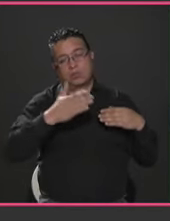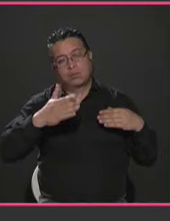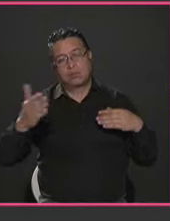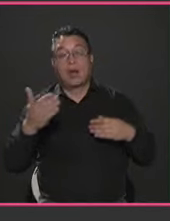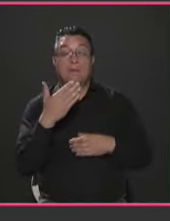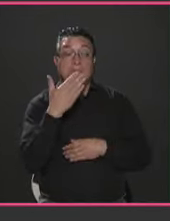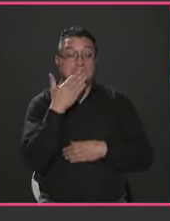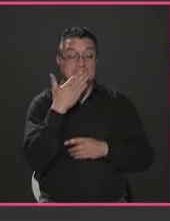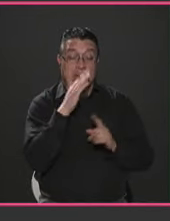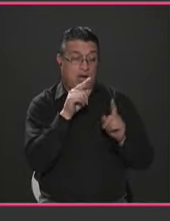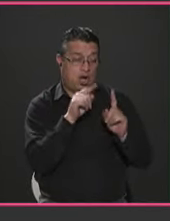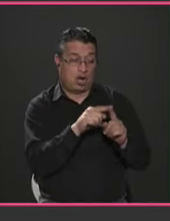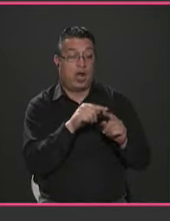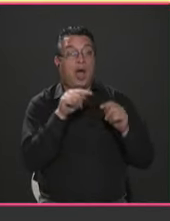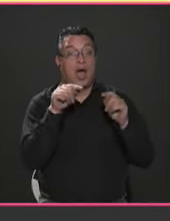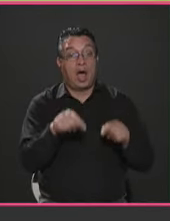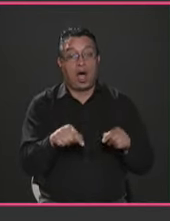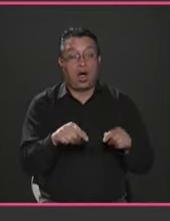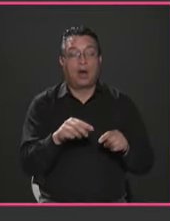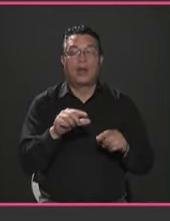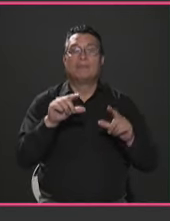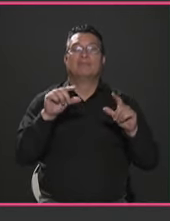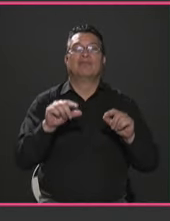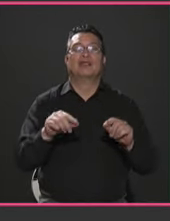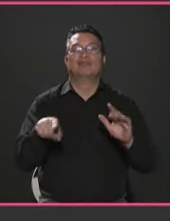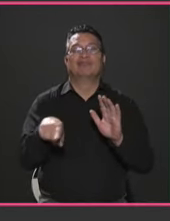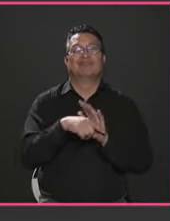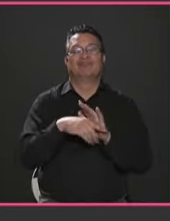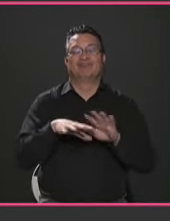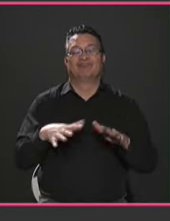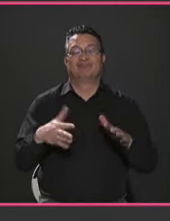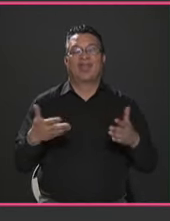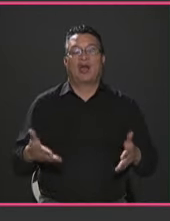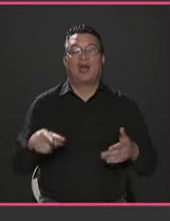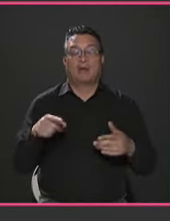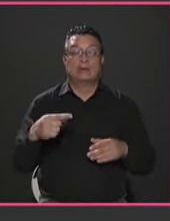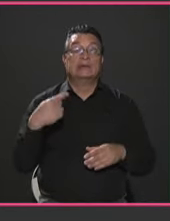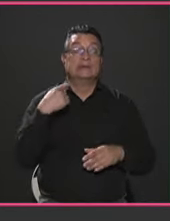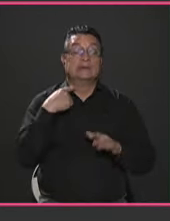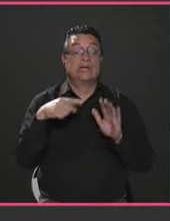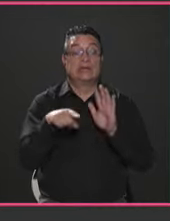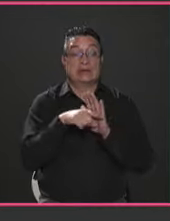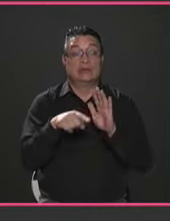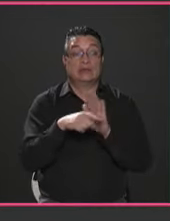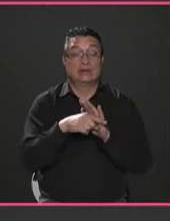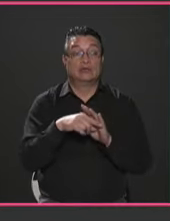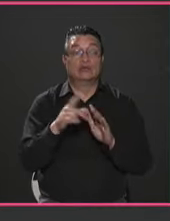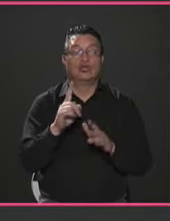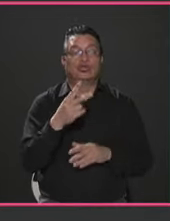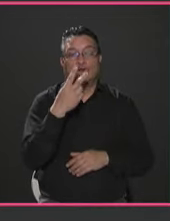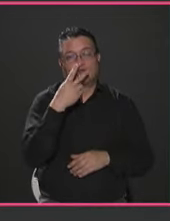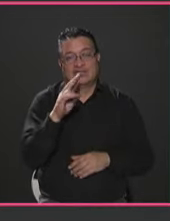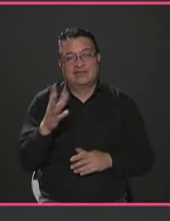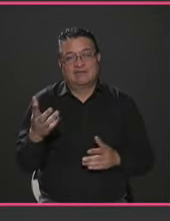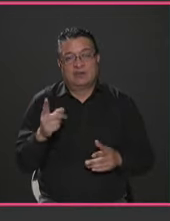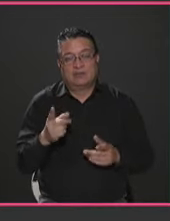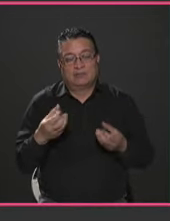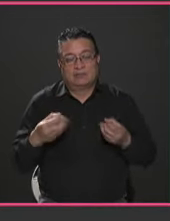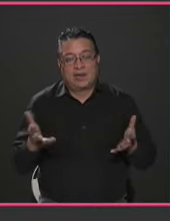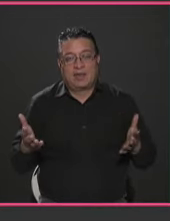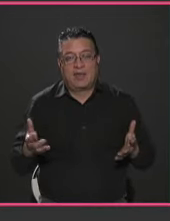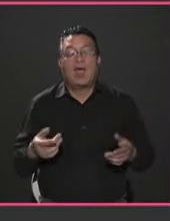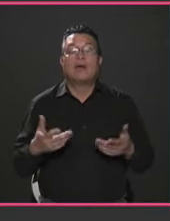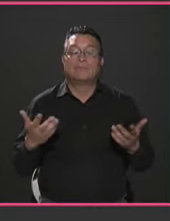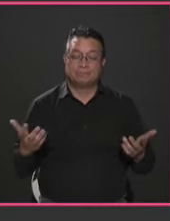herramienta que teníamos de alguna forma es poco efectivo porque los falsos negativos no no sirven no es cierto